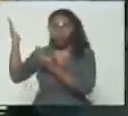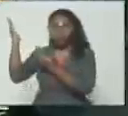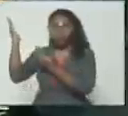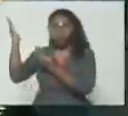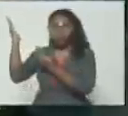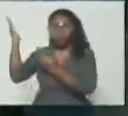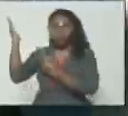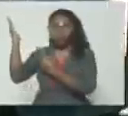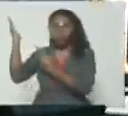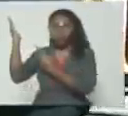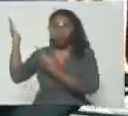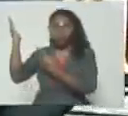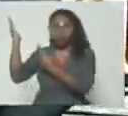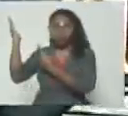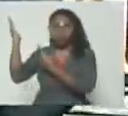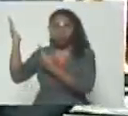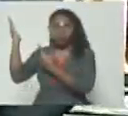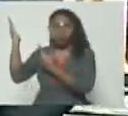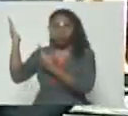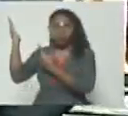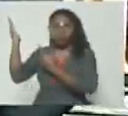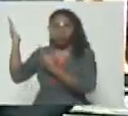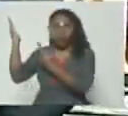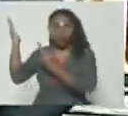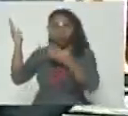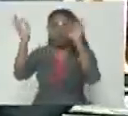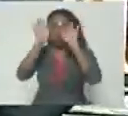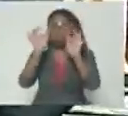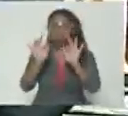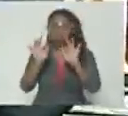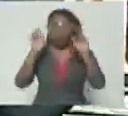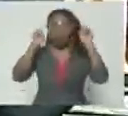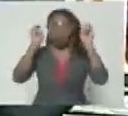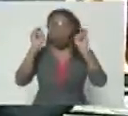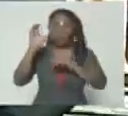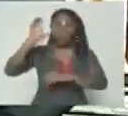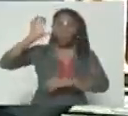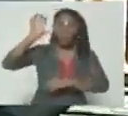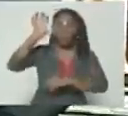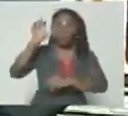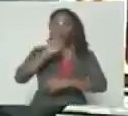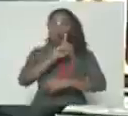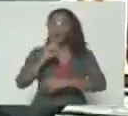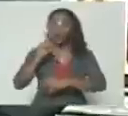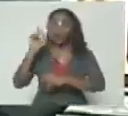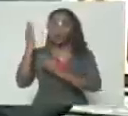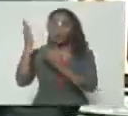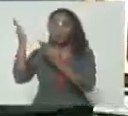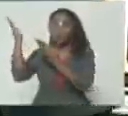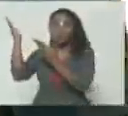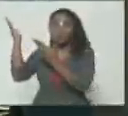Libertad absoluta. Este es un molde de marca País, si lo puedes mirar. ¿De dónde?